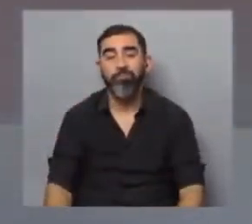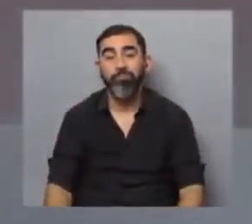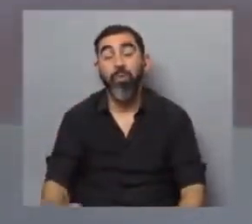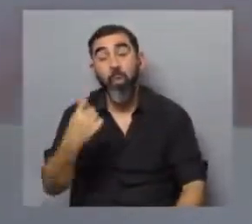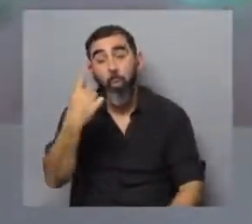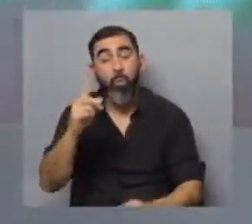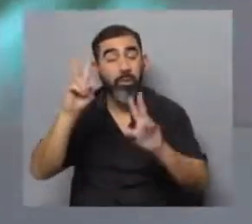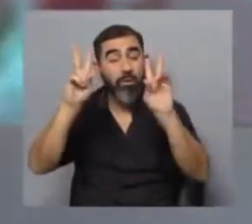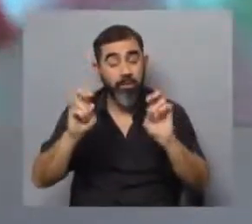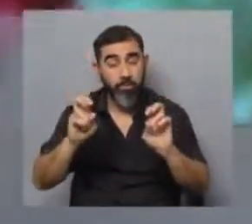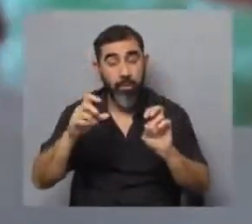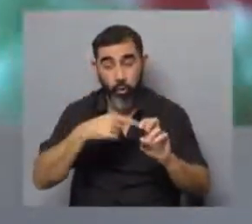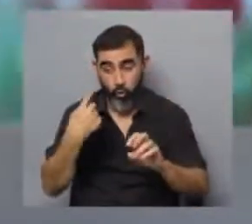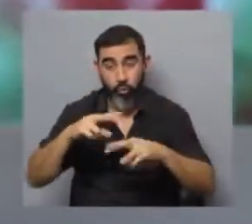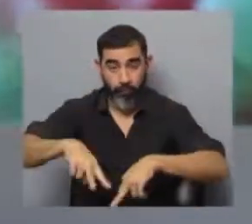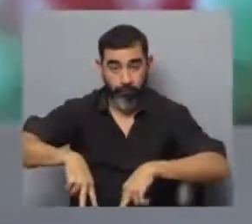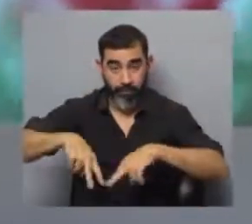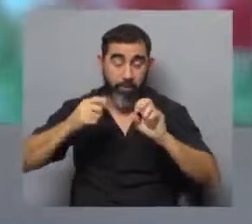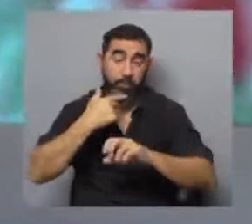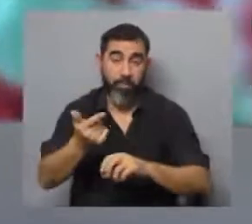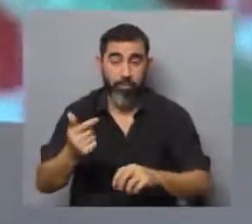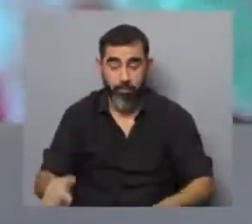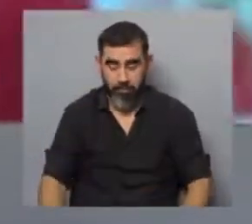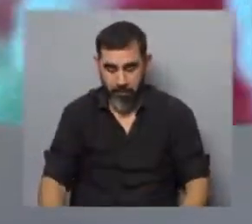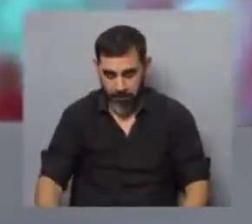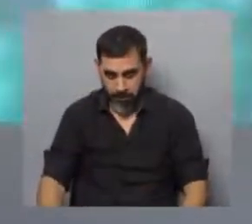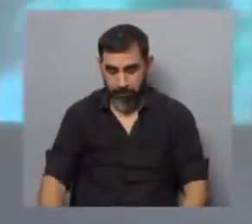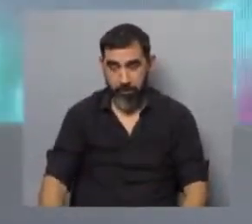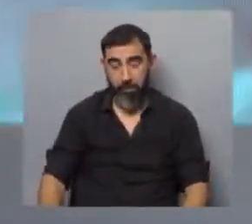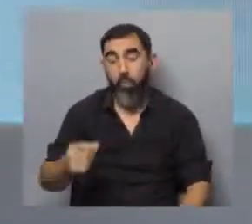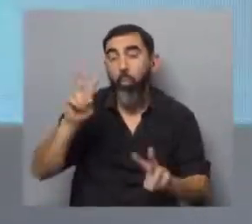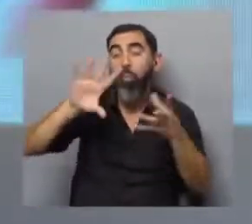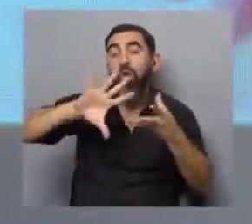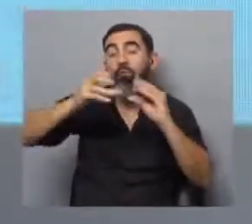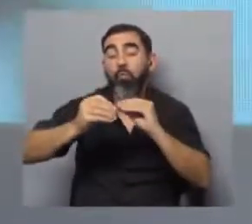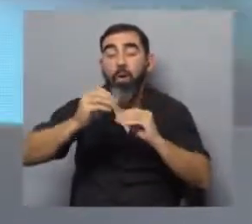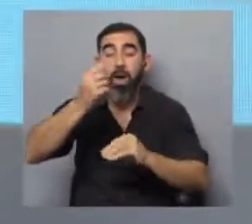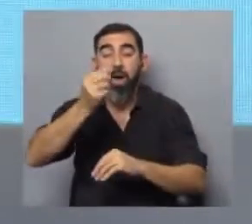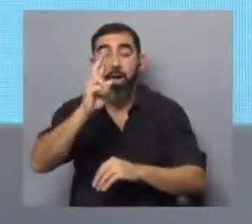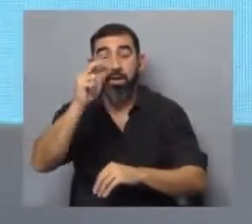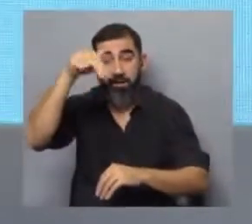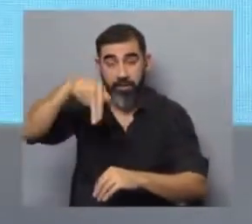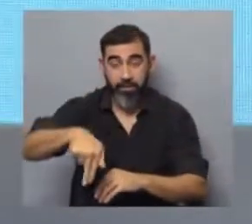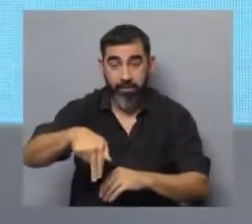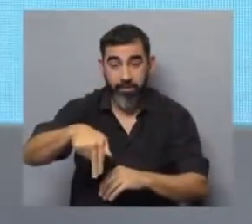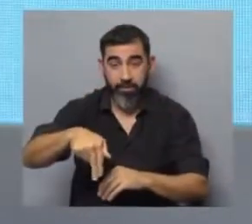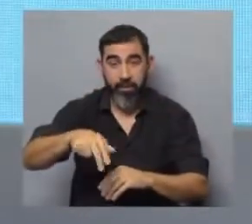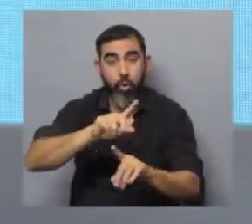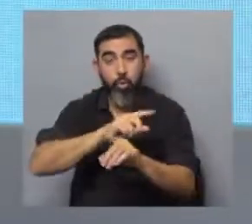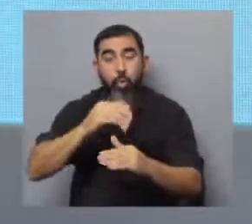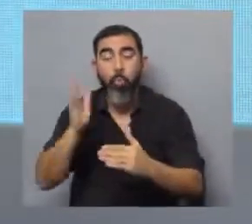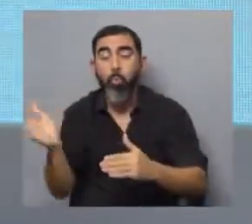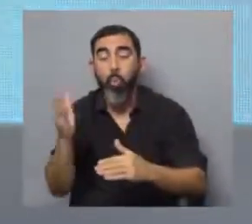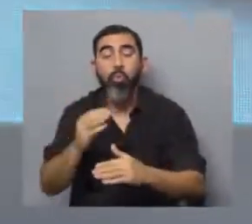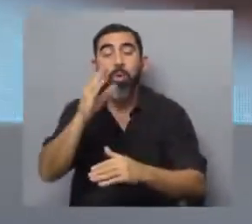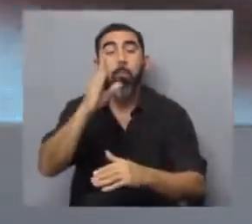uno de los aspectos que nosotros estamos estudiando, por ejemplo, son un tipo de moléculas de ARN que no fabrica